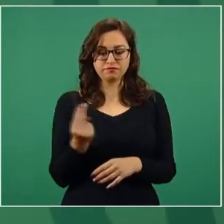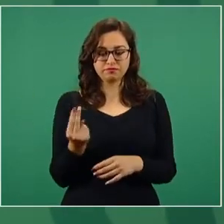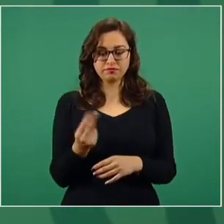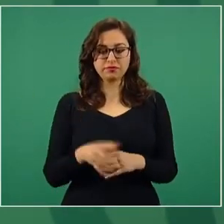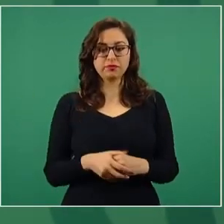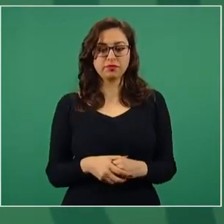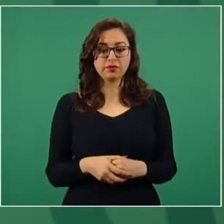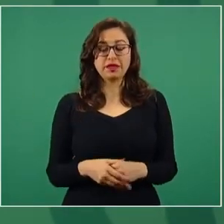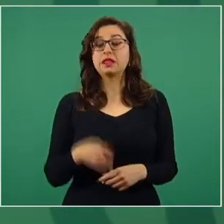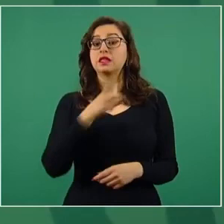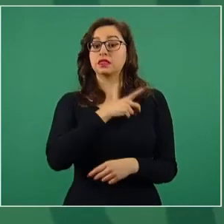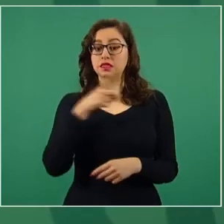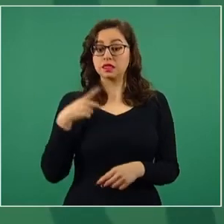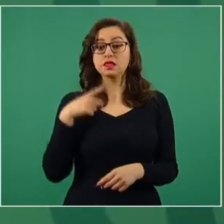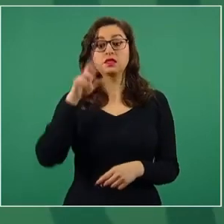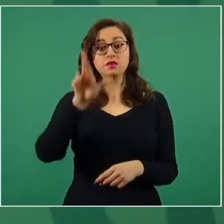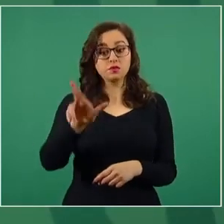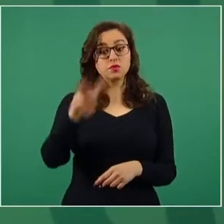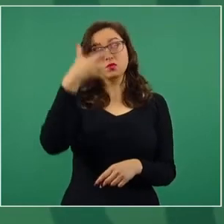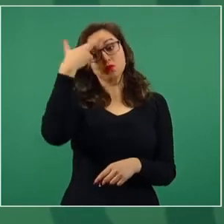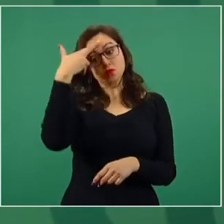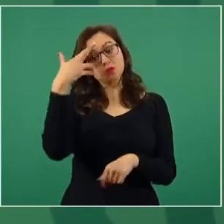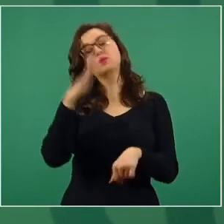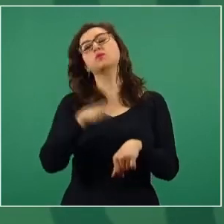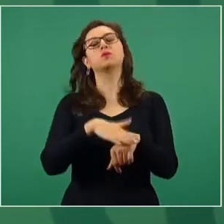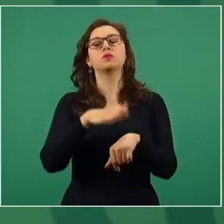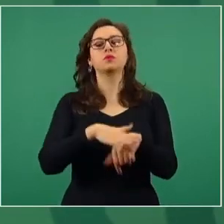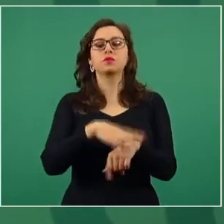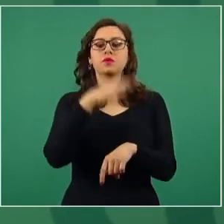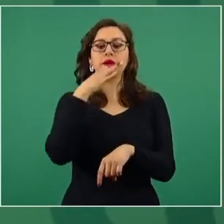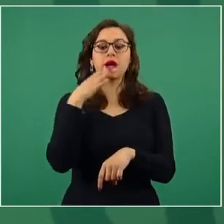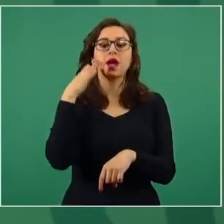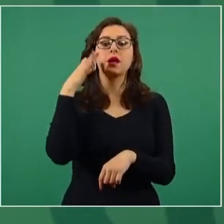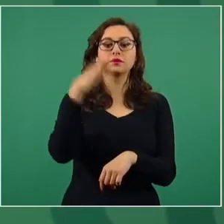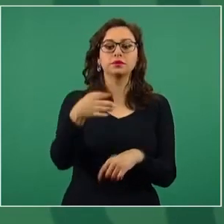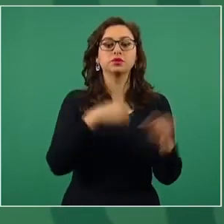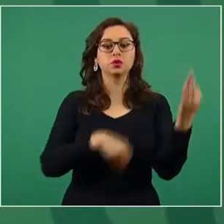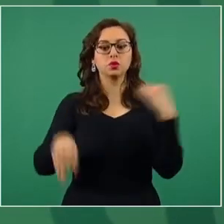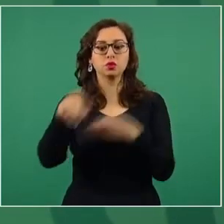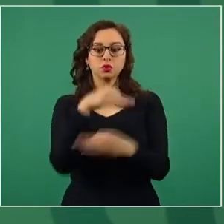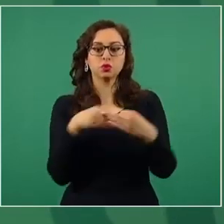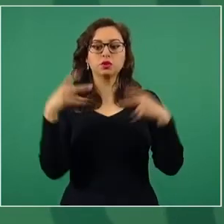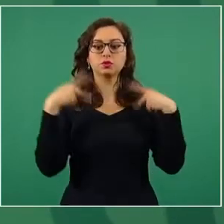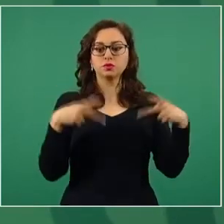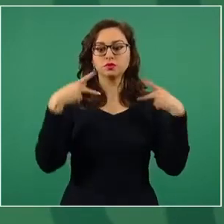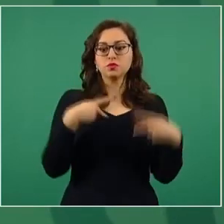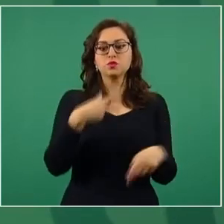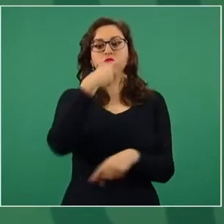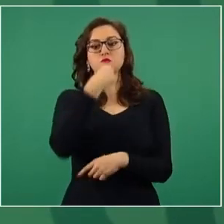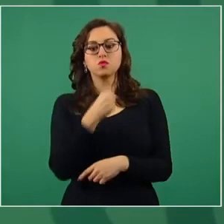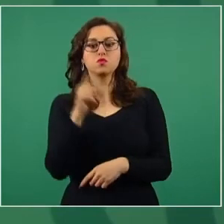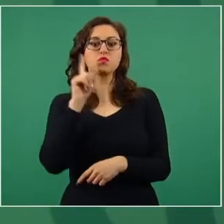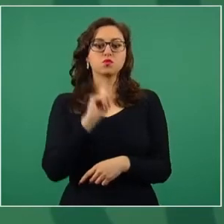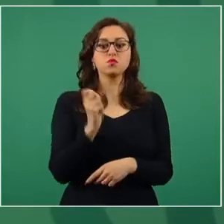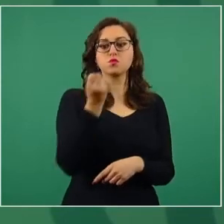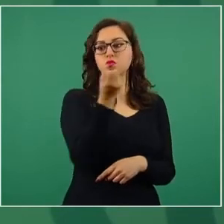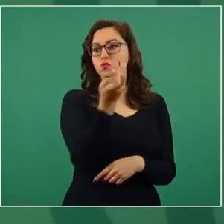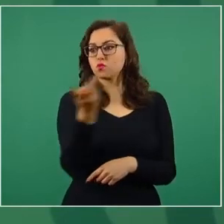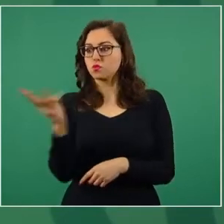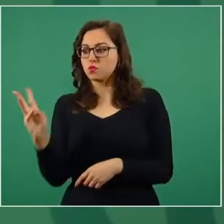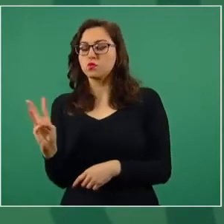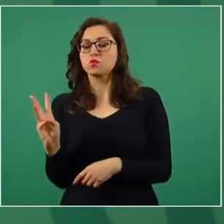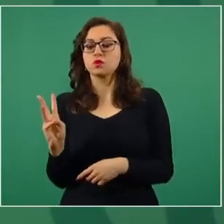señalo, llamo la atención a todas, a todos los mexicanos, que